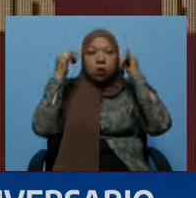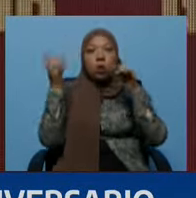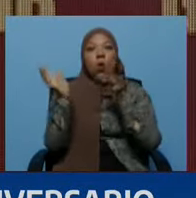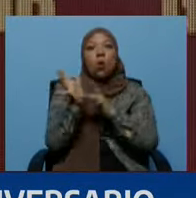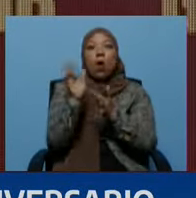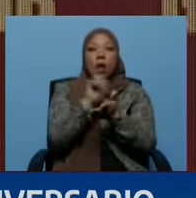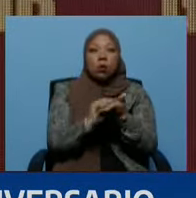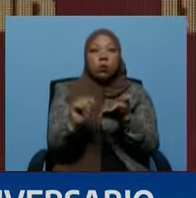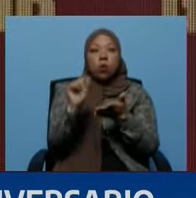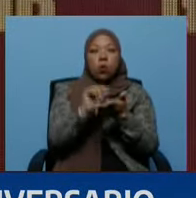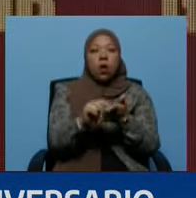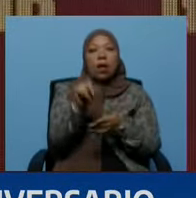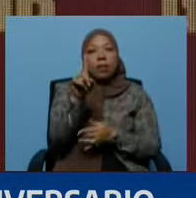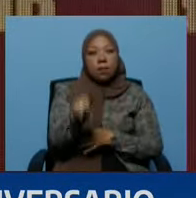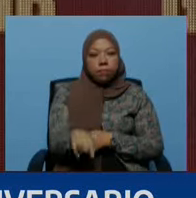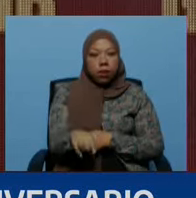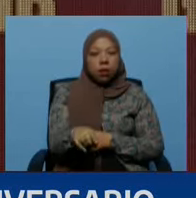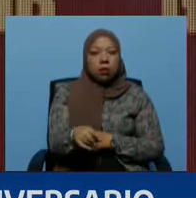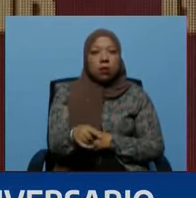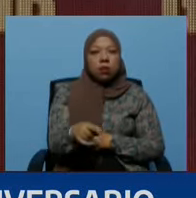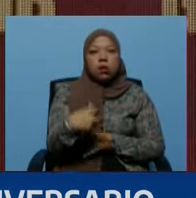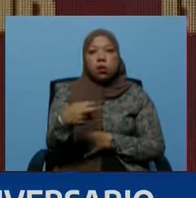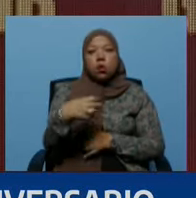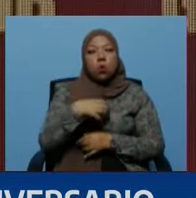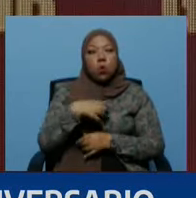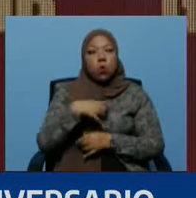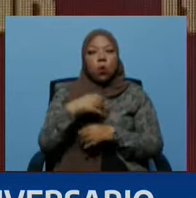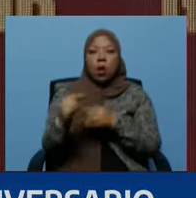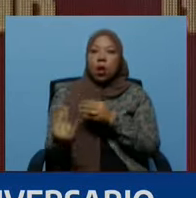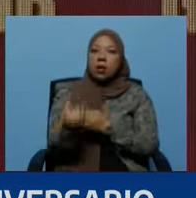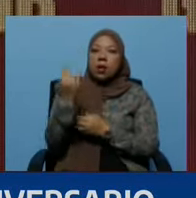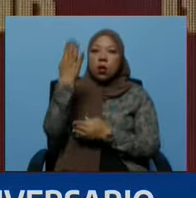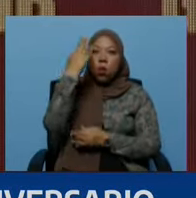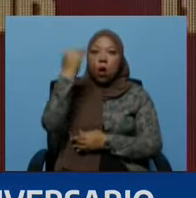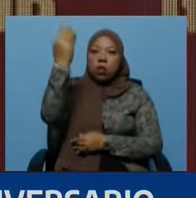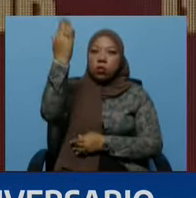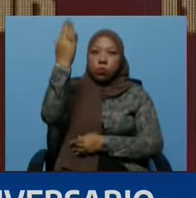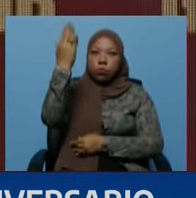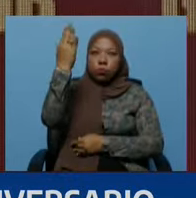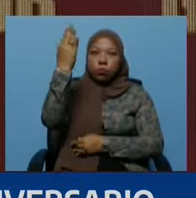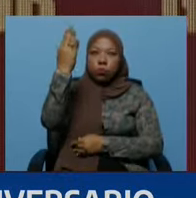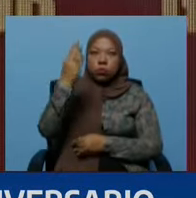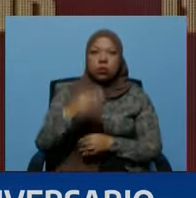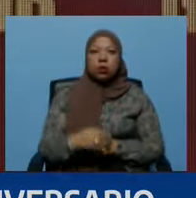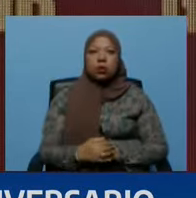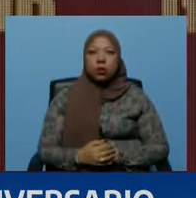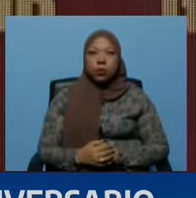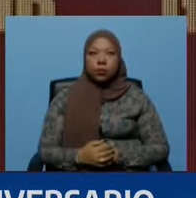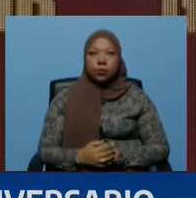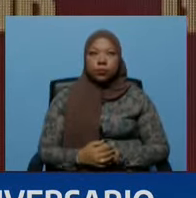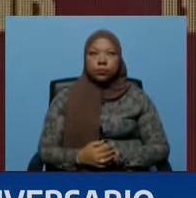escrito está también, no tentarás al Señor tu Dios.